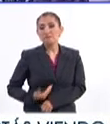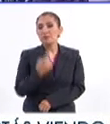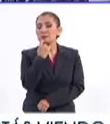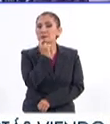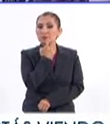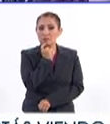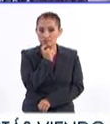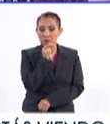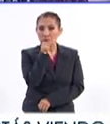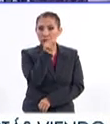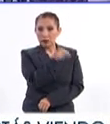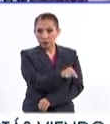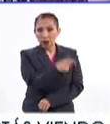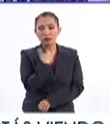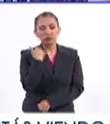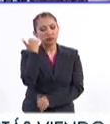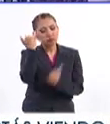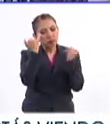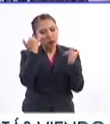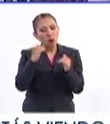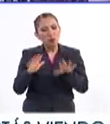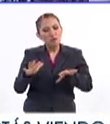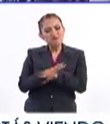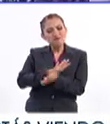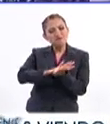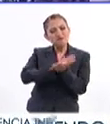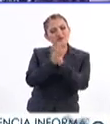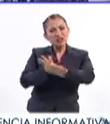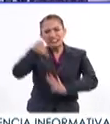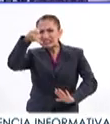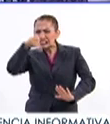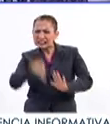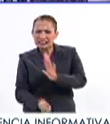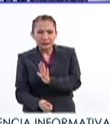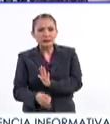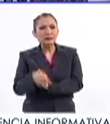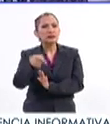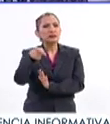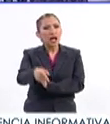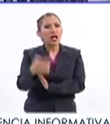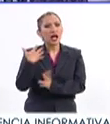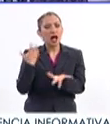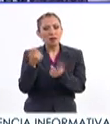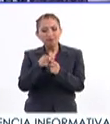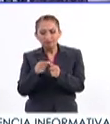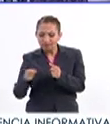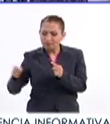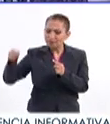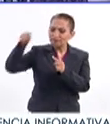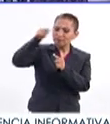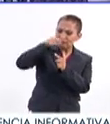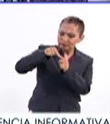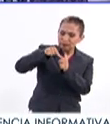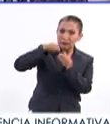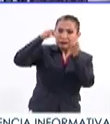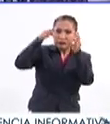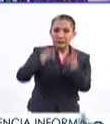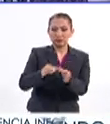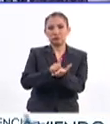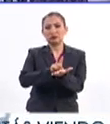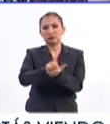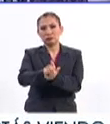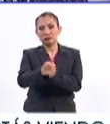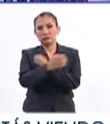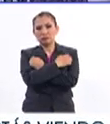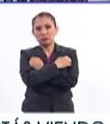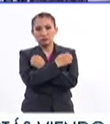López Obrador está planteando una transformación profunda que cierra el ciclo de hacer efectivo el derecho